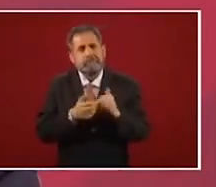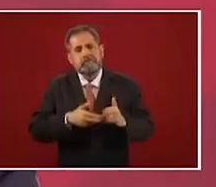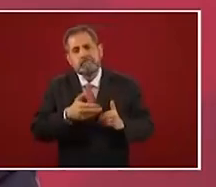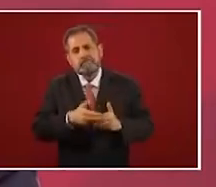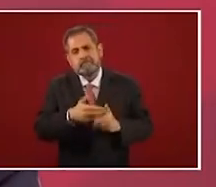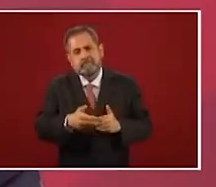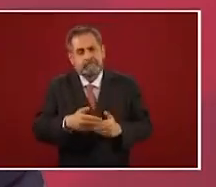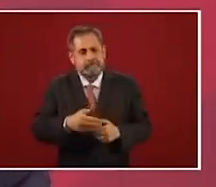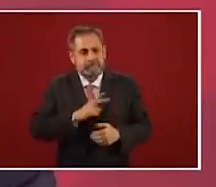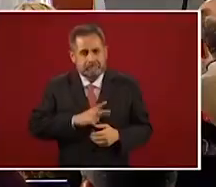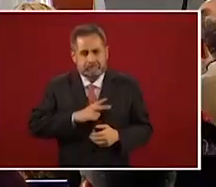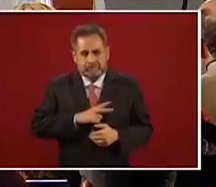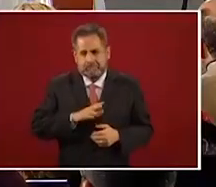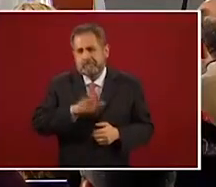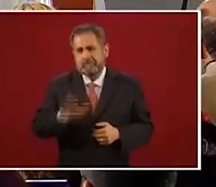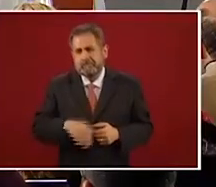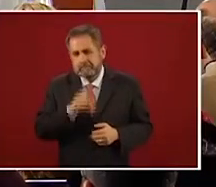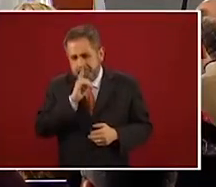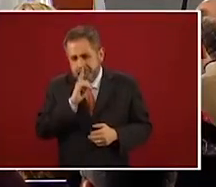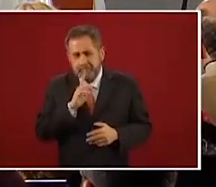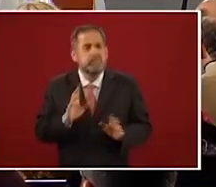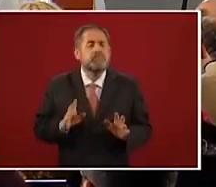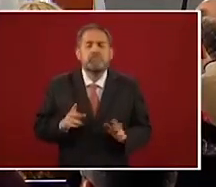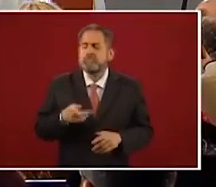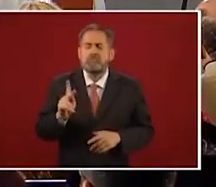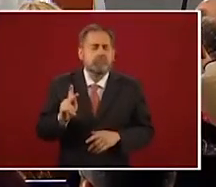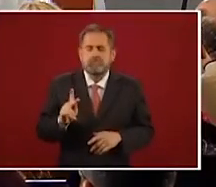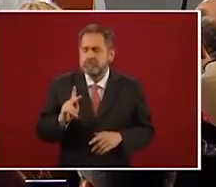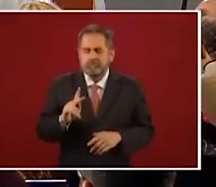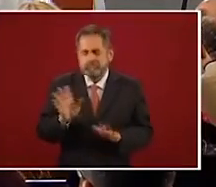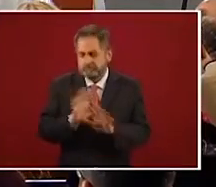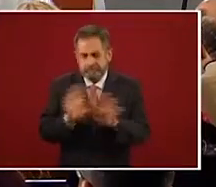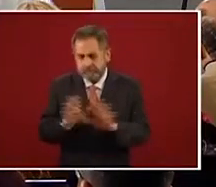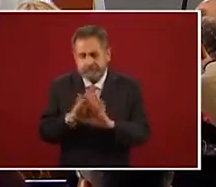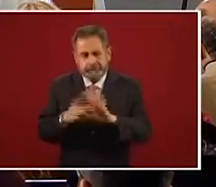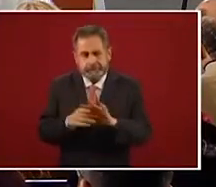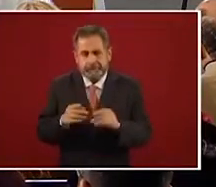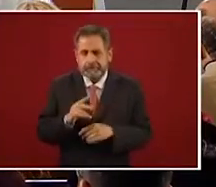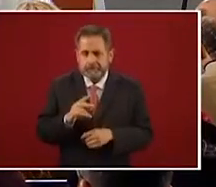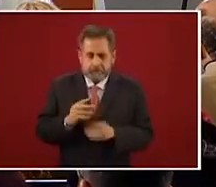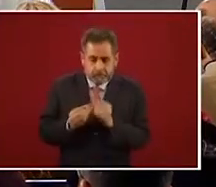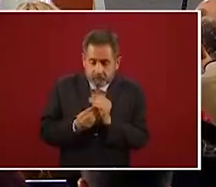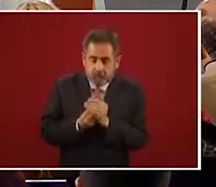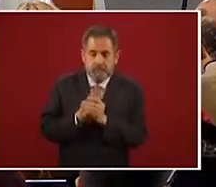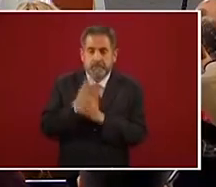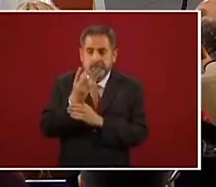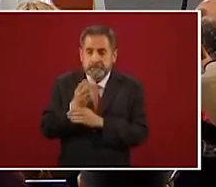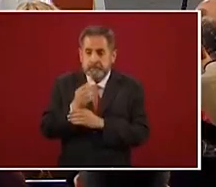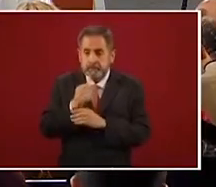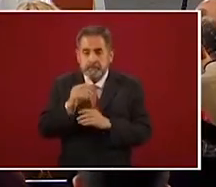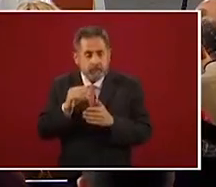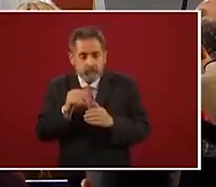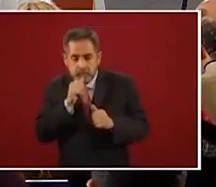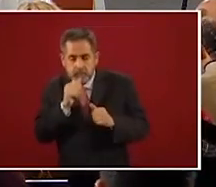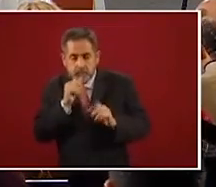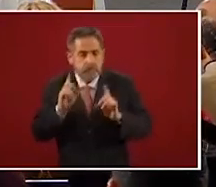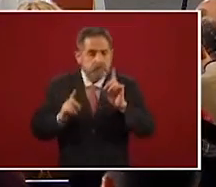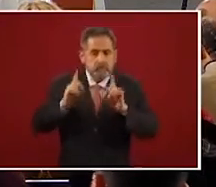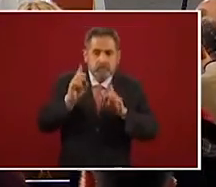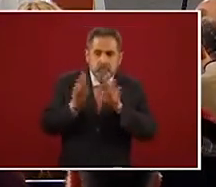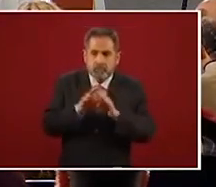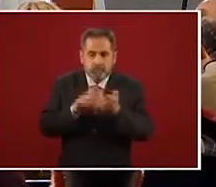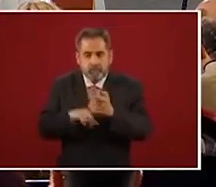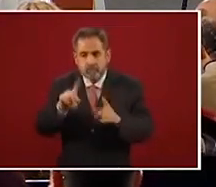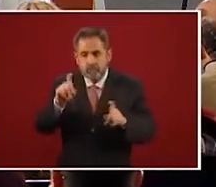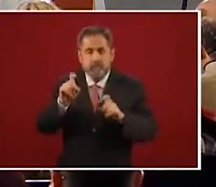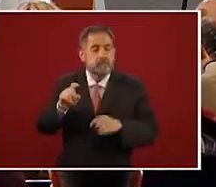eventualmente este virus puede causar muertes. Sin embargo, hemos insistido en que por ser un virus nuevo, todavía hay muchas dudas, muchas